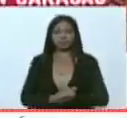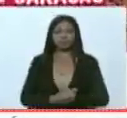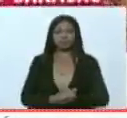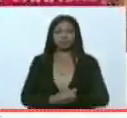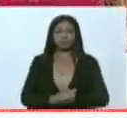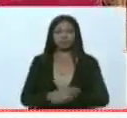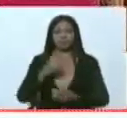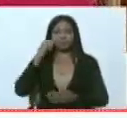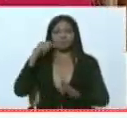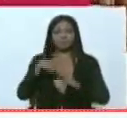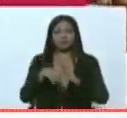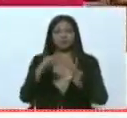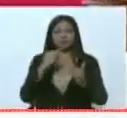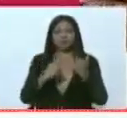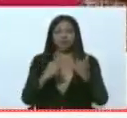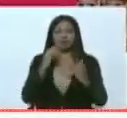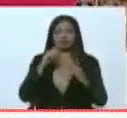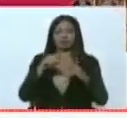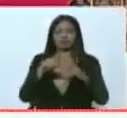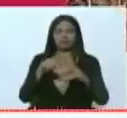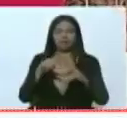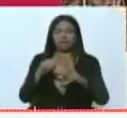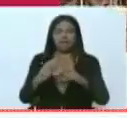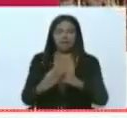Afinar, estamos en un momento clave,